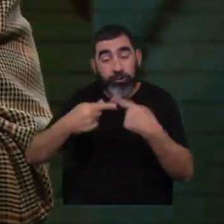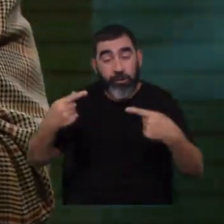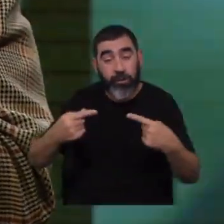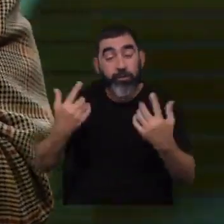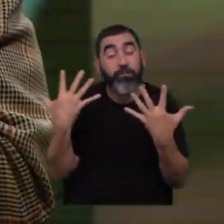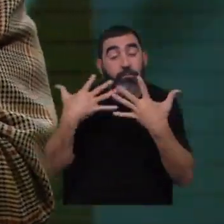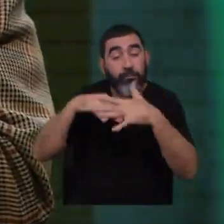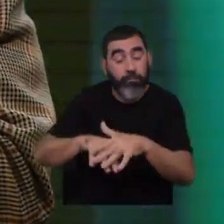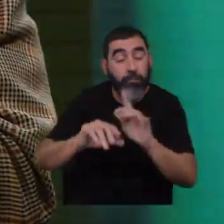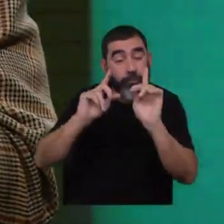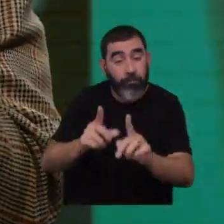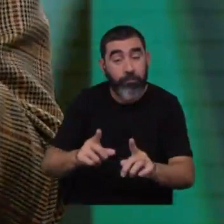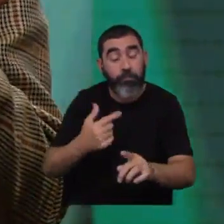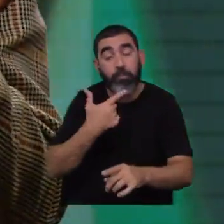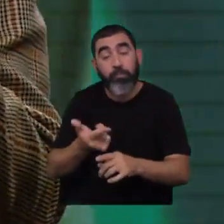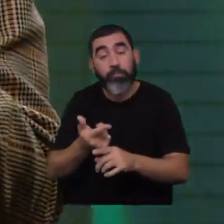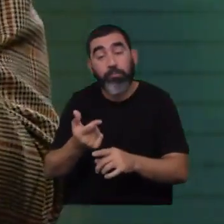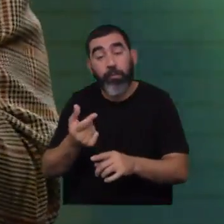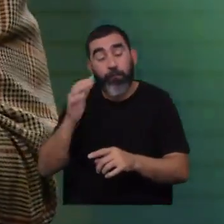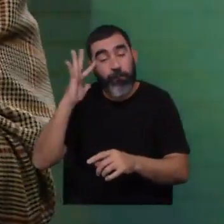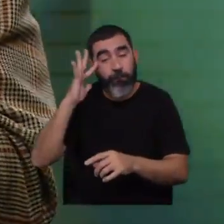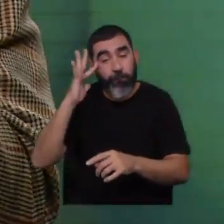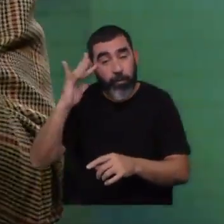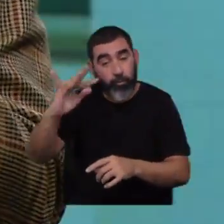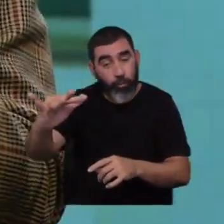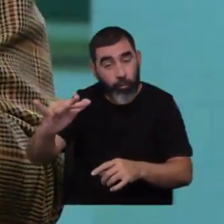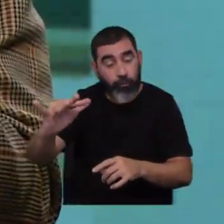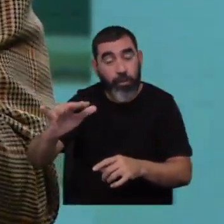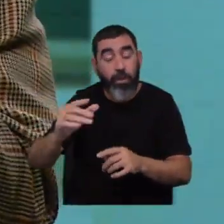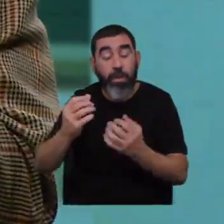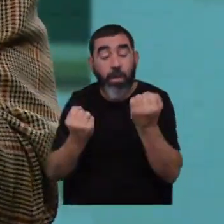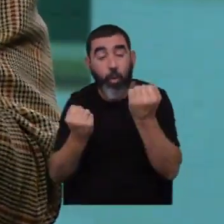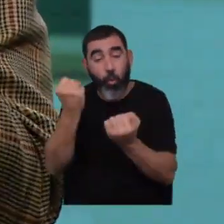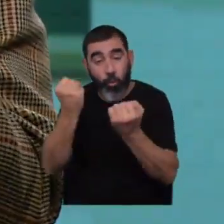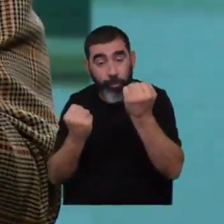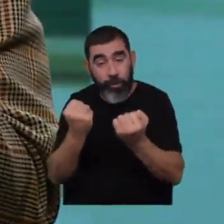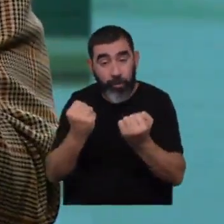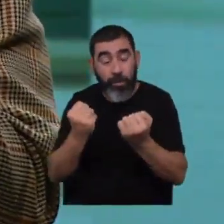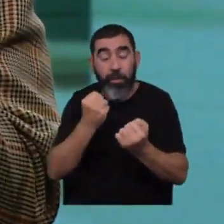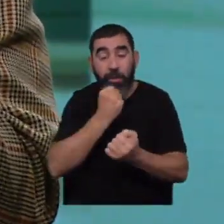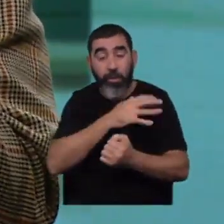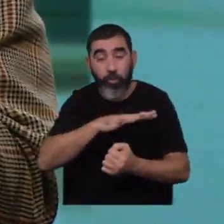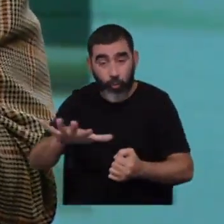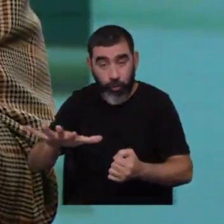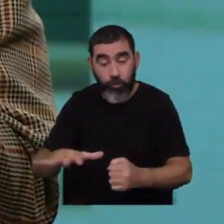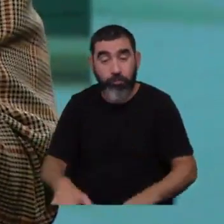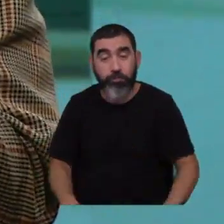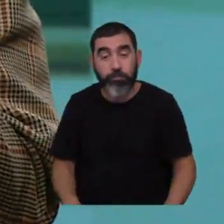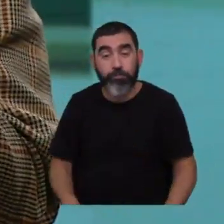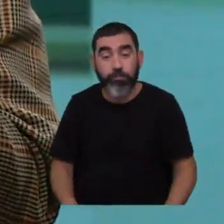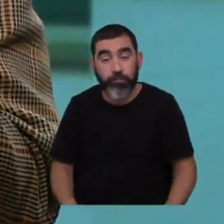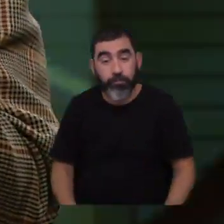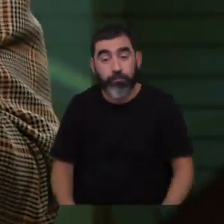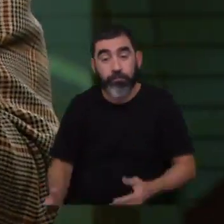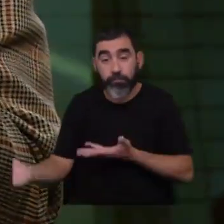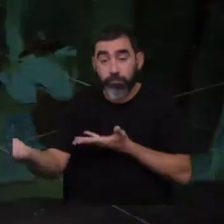involucra también a, por ejemplo, a la sociedad filosófica o la sociedad de economistas o la de historiadores, y ese